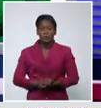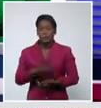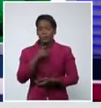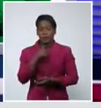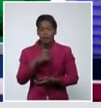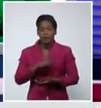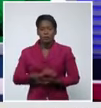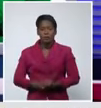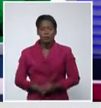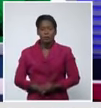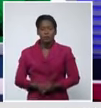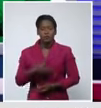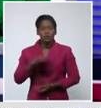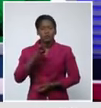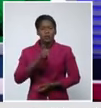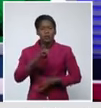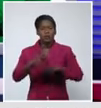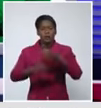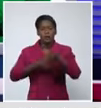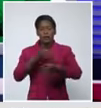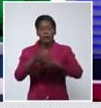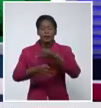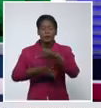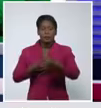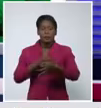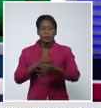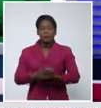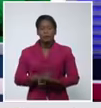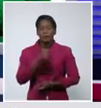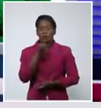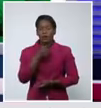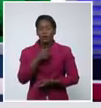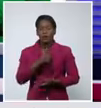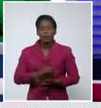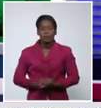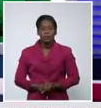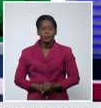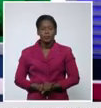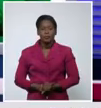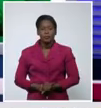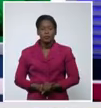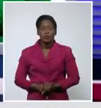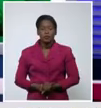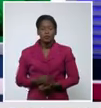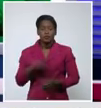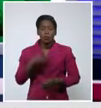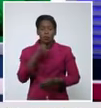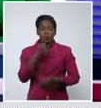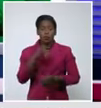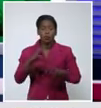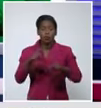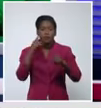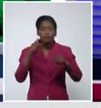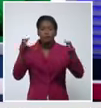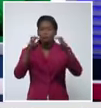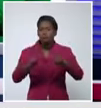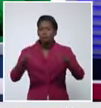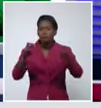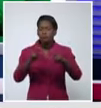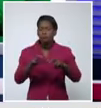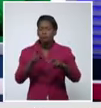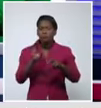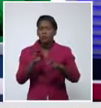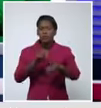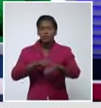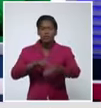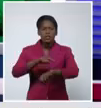se ha expuesto otras veces, podemos revisar qué más hay de actualizado en esto, qué tiempo dura el virus. Es un